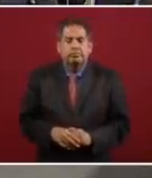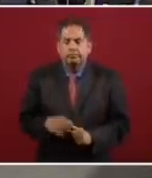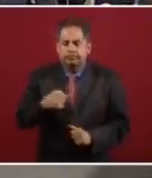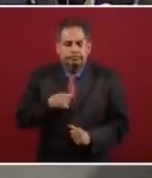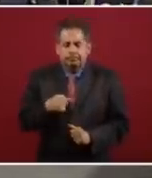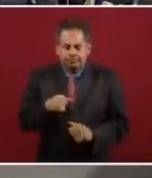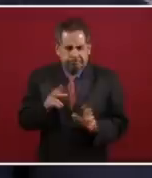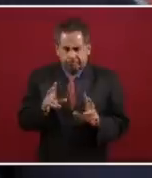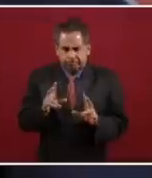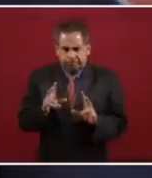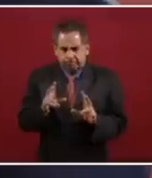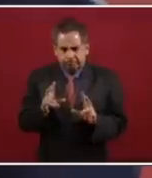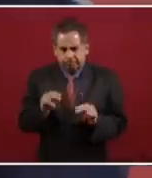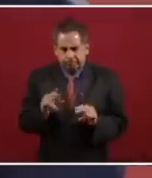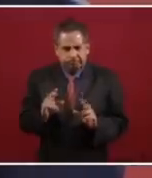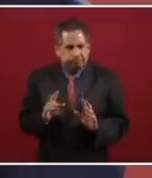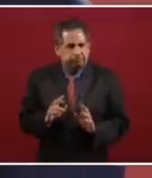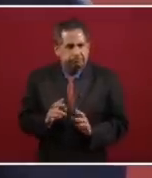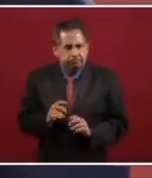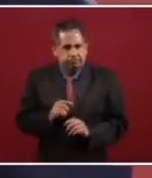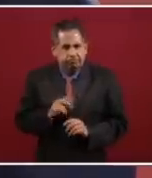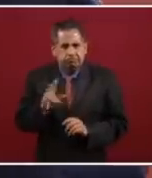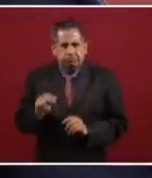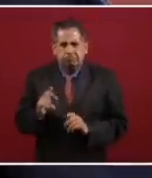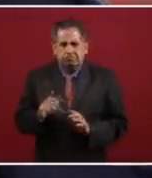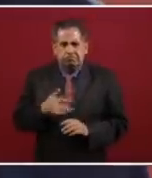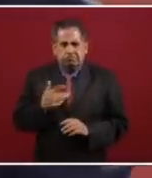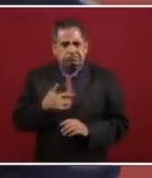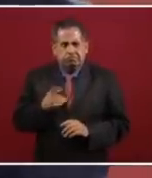no estoy tan